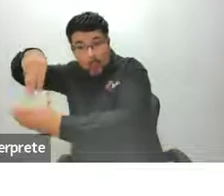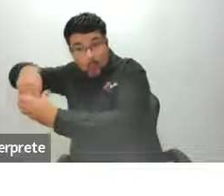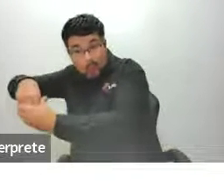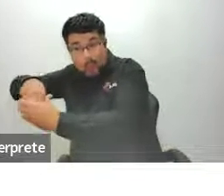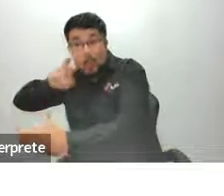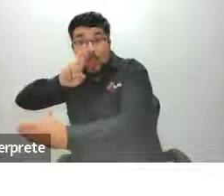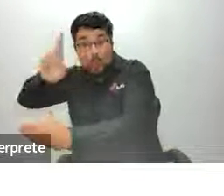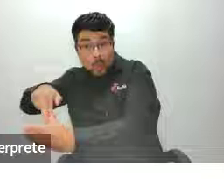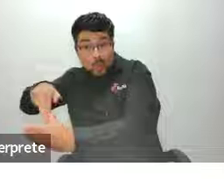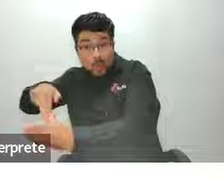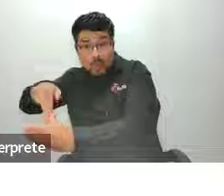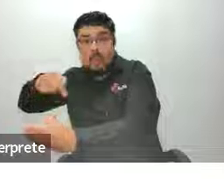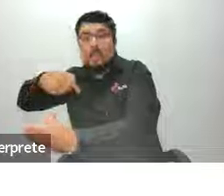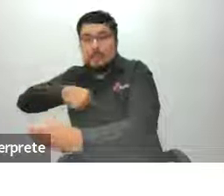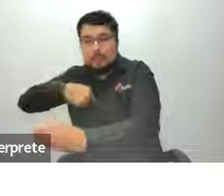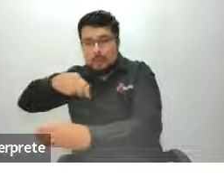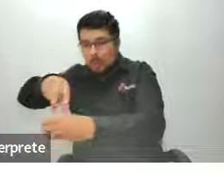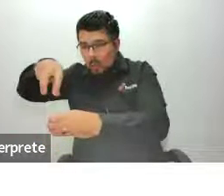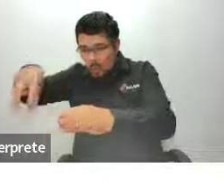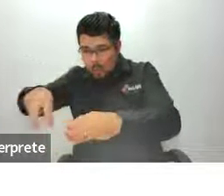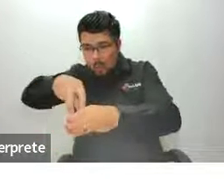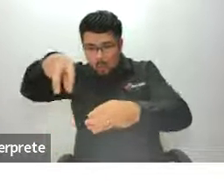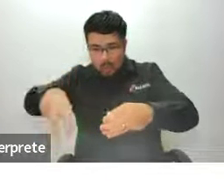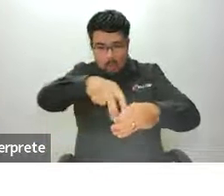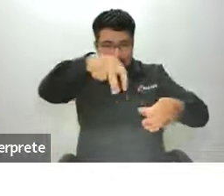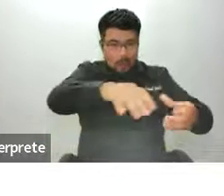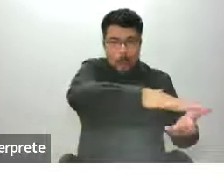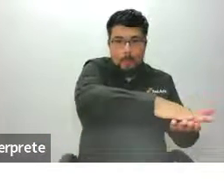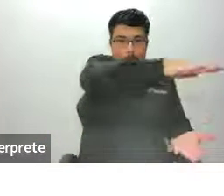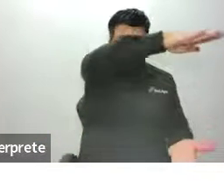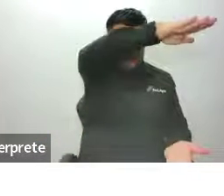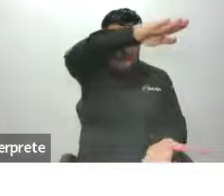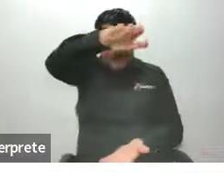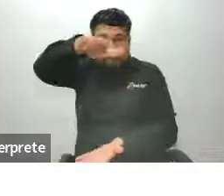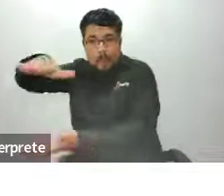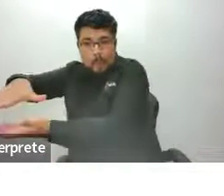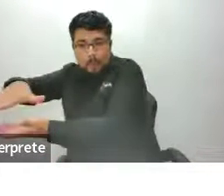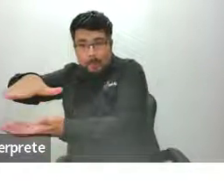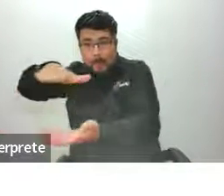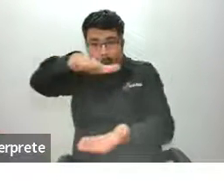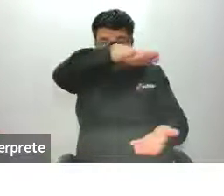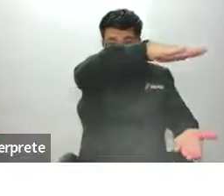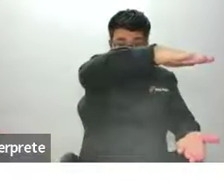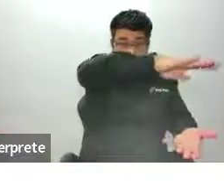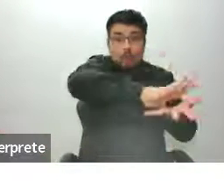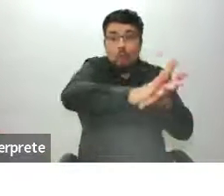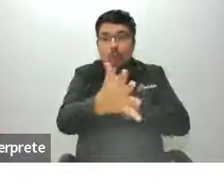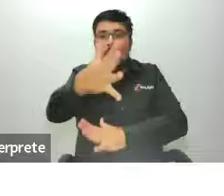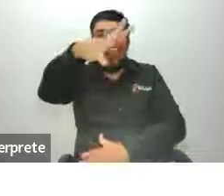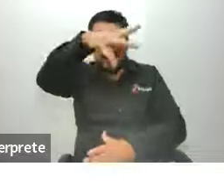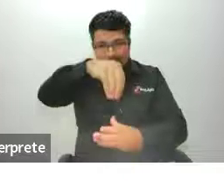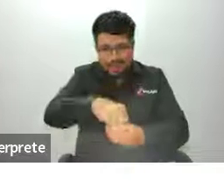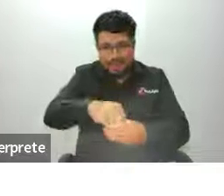¿cierto? Se van haciendo todas más pequeñas, ¿cierto? Pero están todas al interior. Eso,